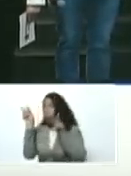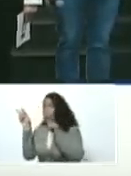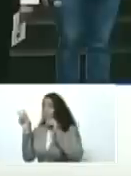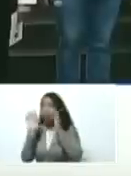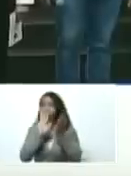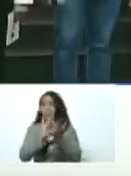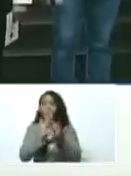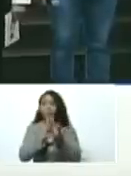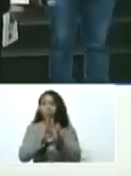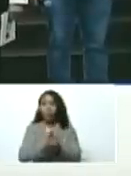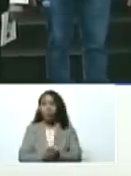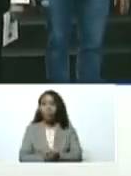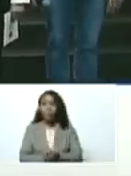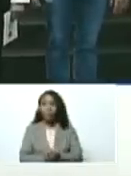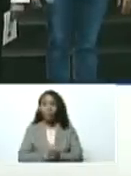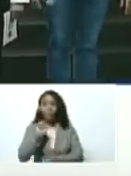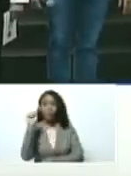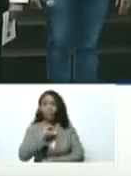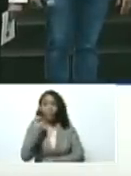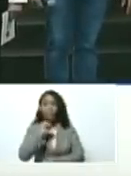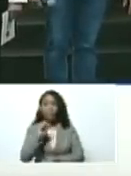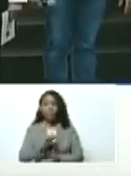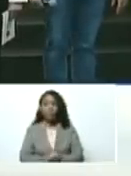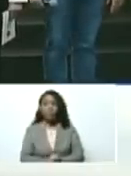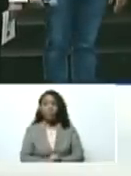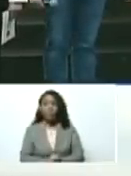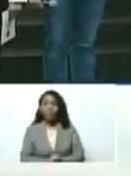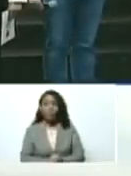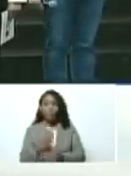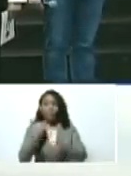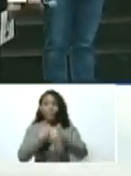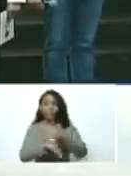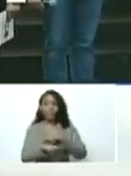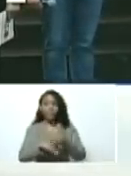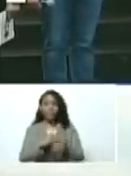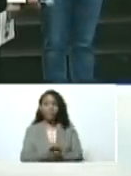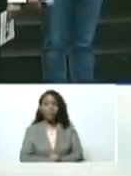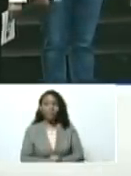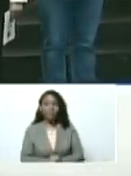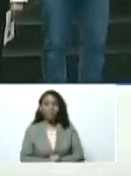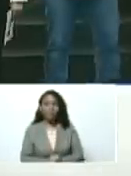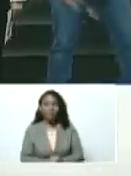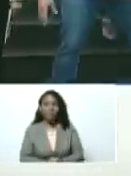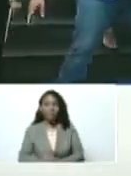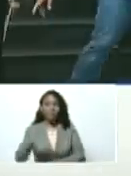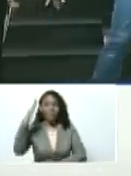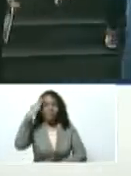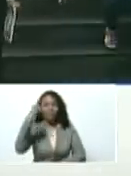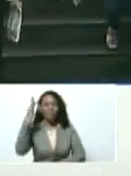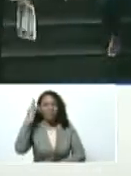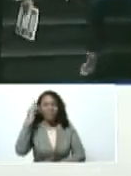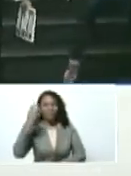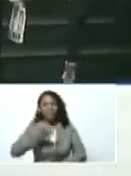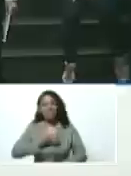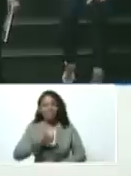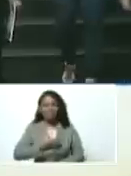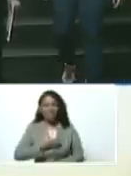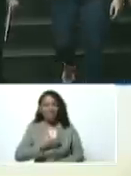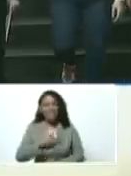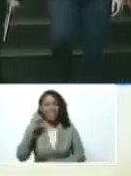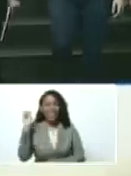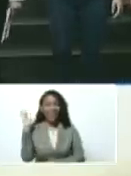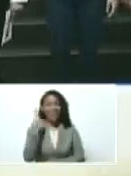pase. Precisamente vamos a proceder. Carmen Teresa, Alexandra, ya